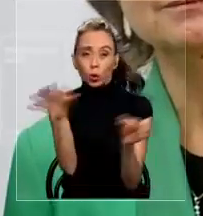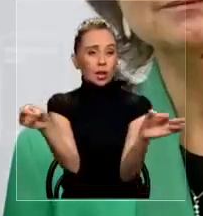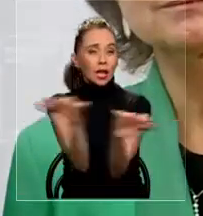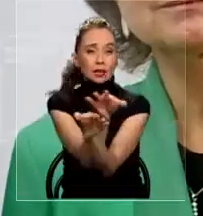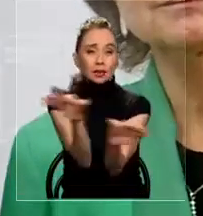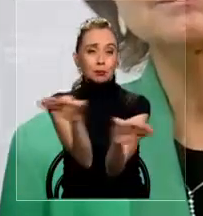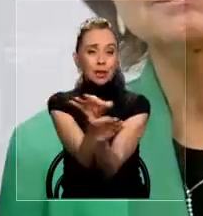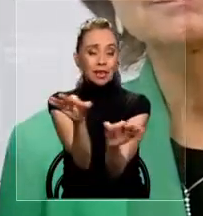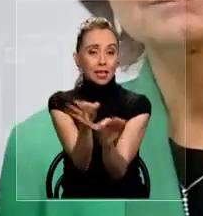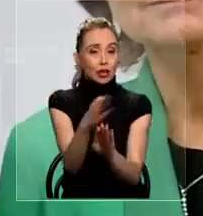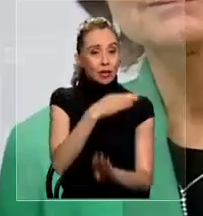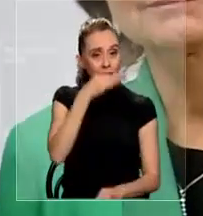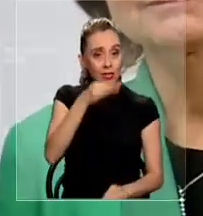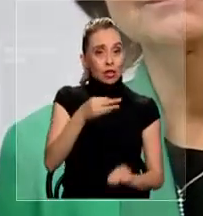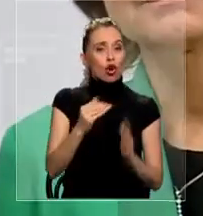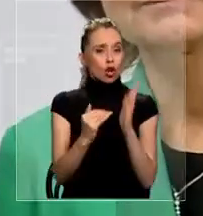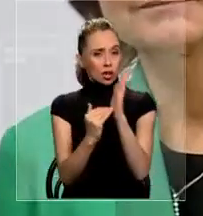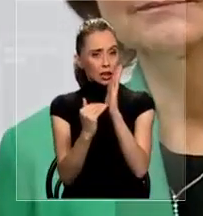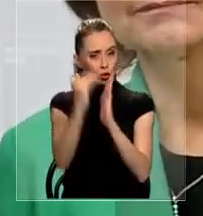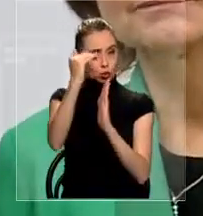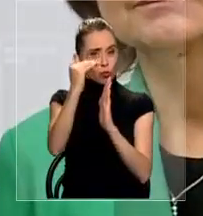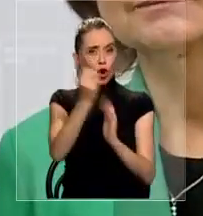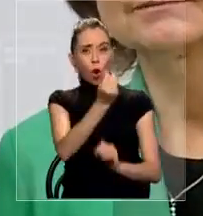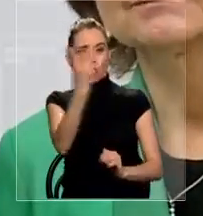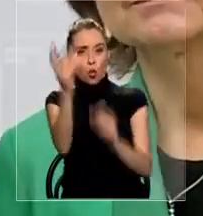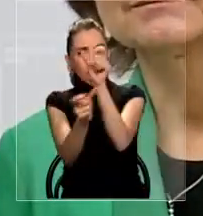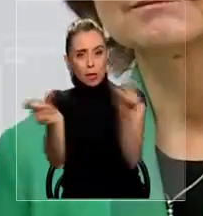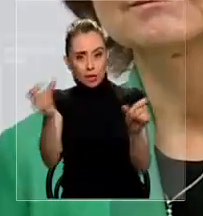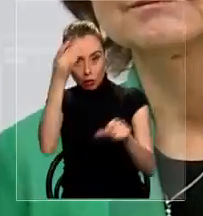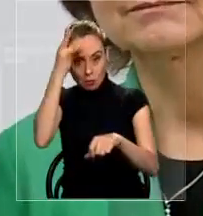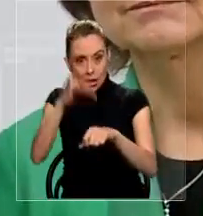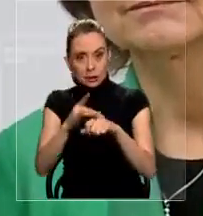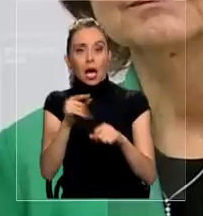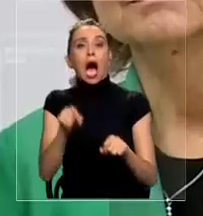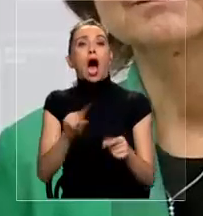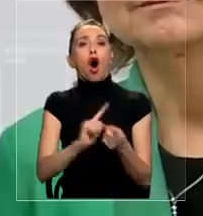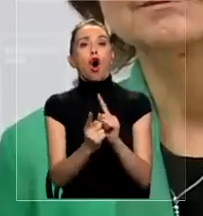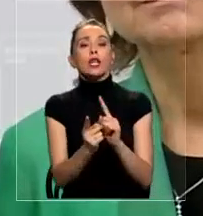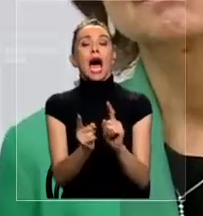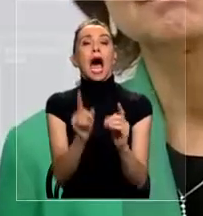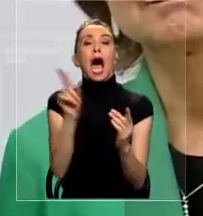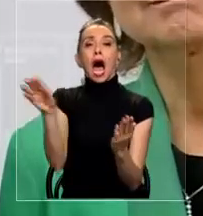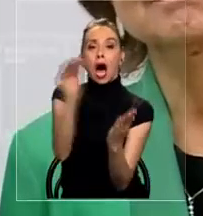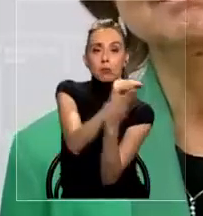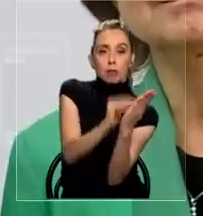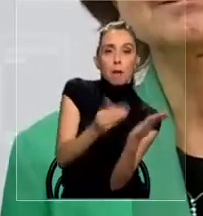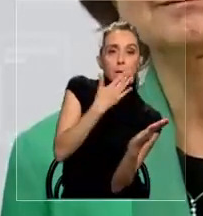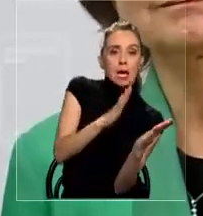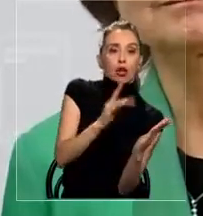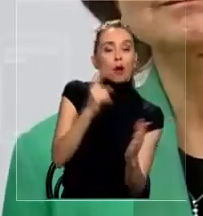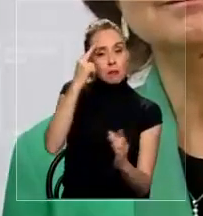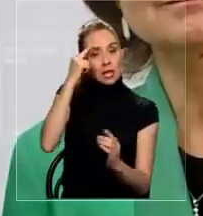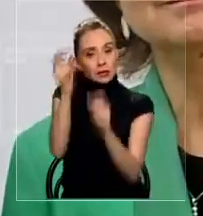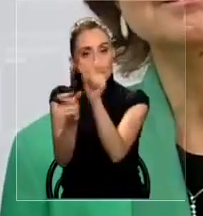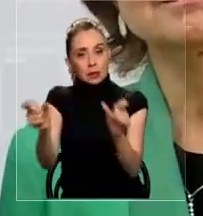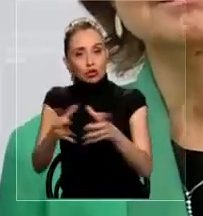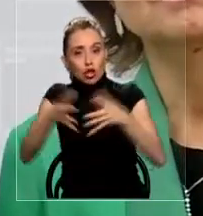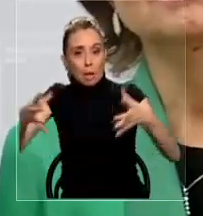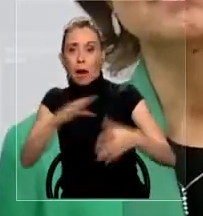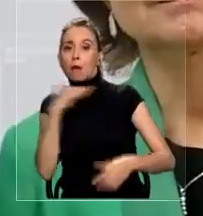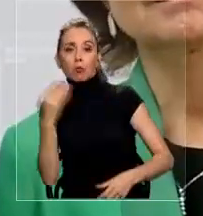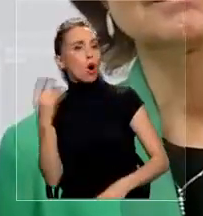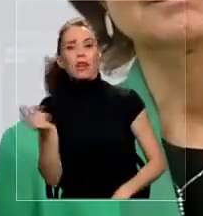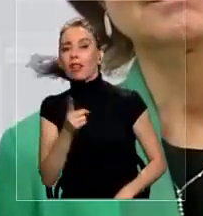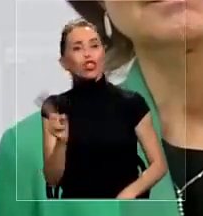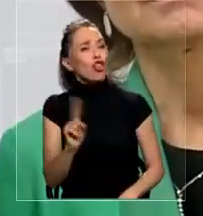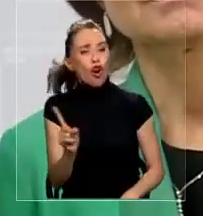decíamos anteriormente, respecto al aumento de pacientes es el mejor registro, ¿no? Porque no es que haya más pacientes que estén falleciendo, más pacientes,